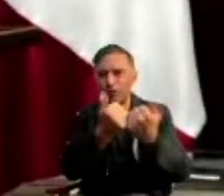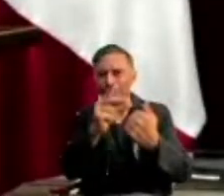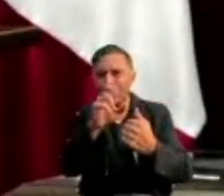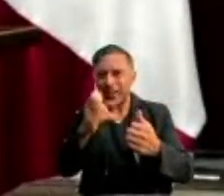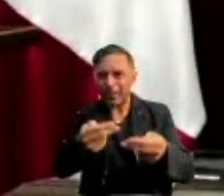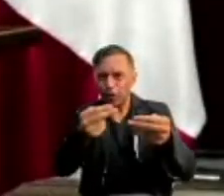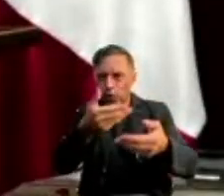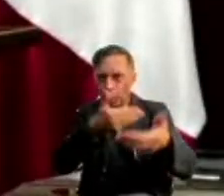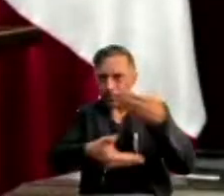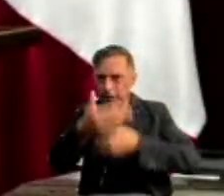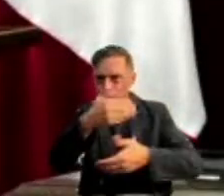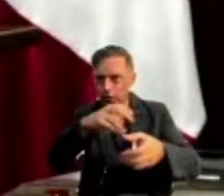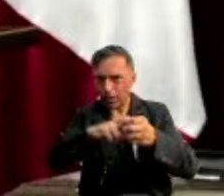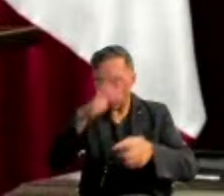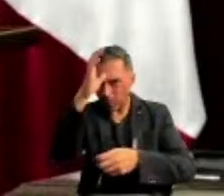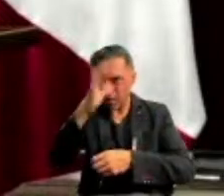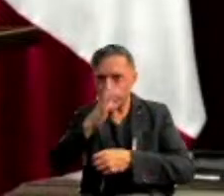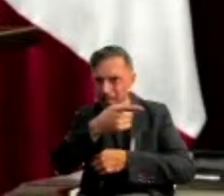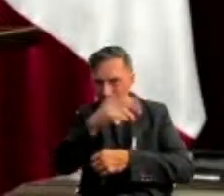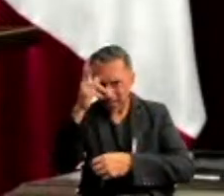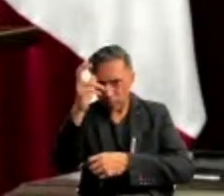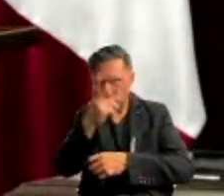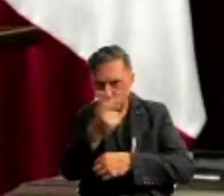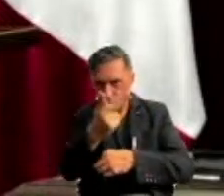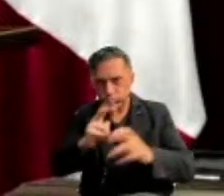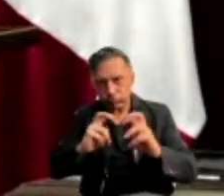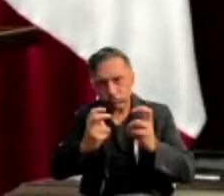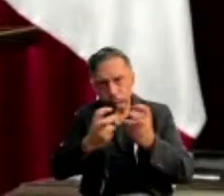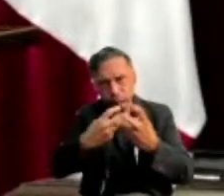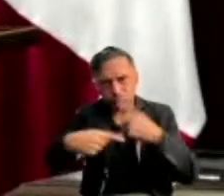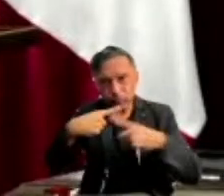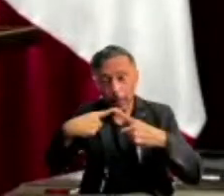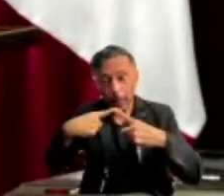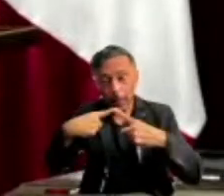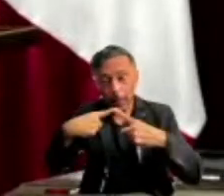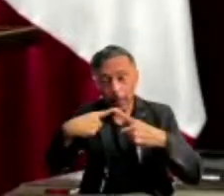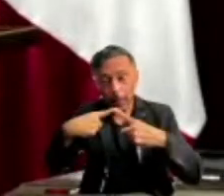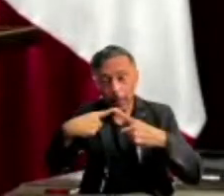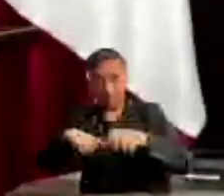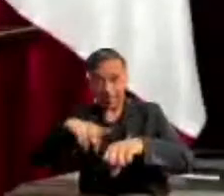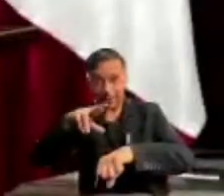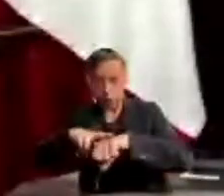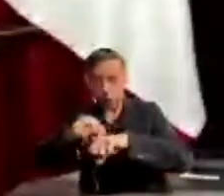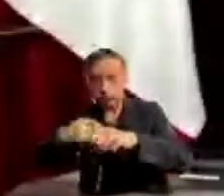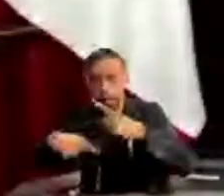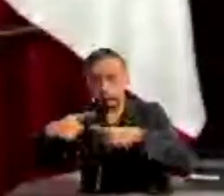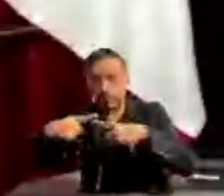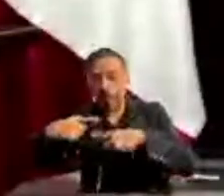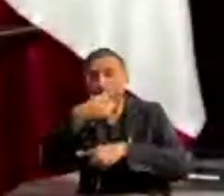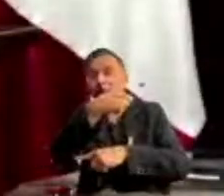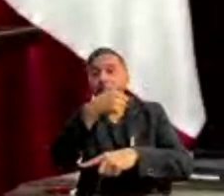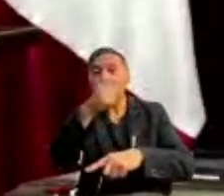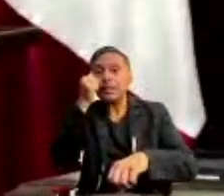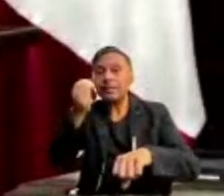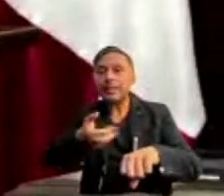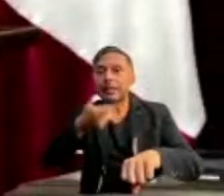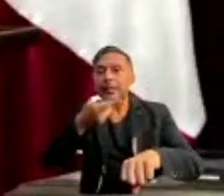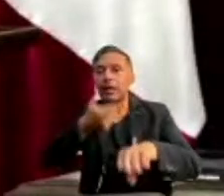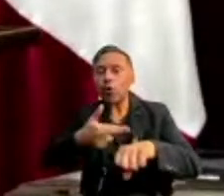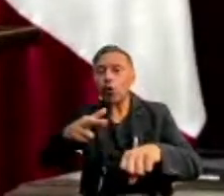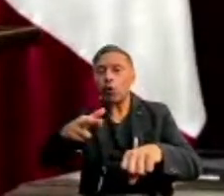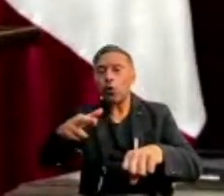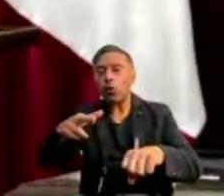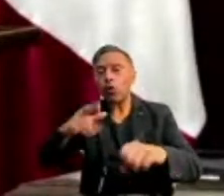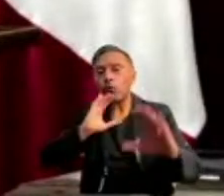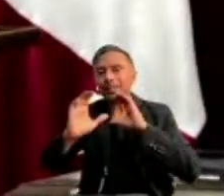y preocupación legítima de los gobernadores tuvo respuesta del entonces secretario de Comunicaciones, Ávila